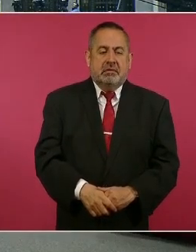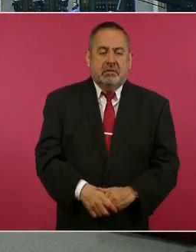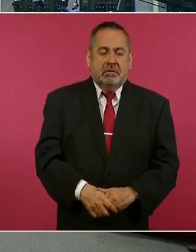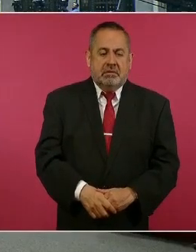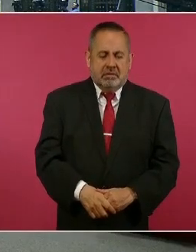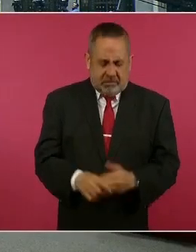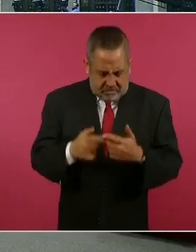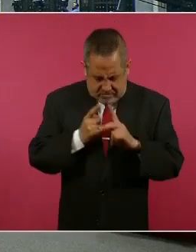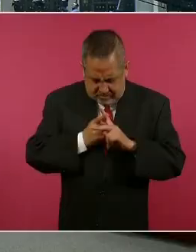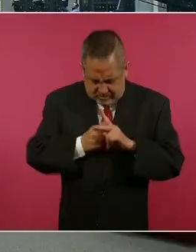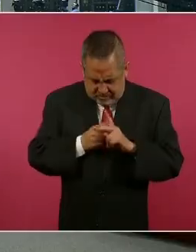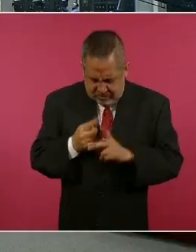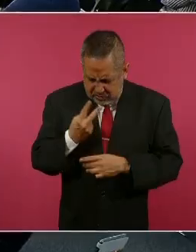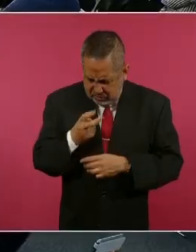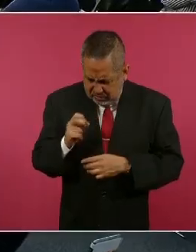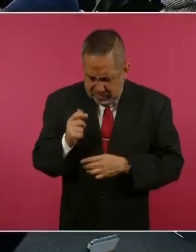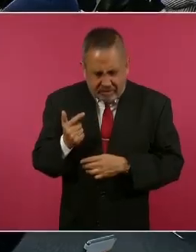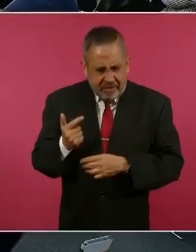200, sí.